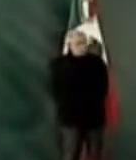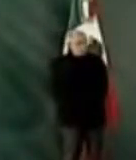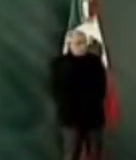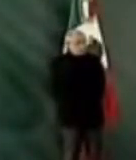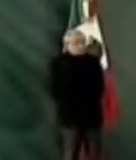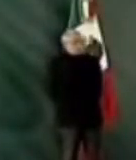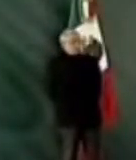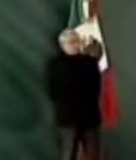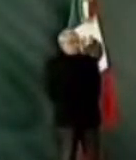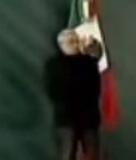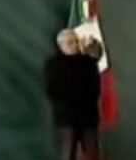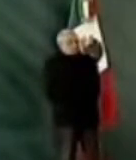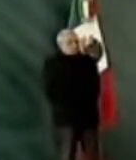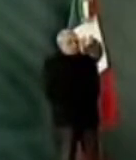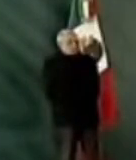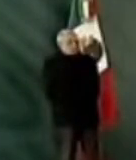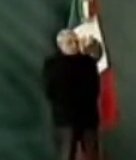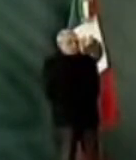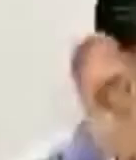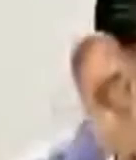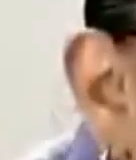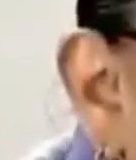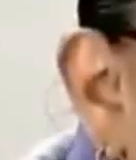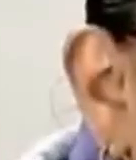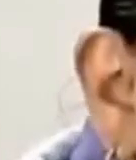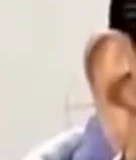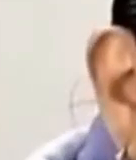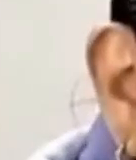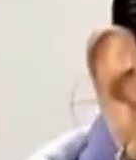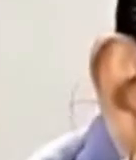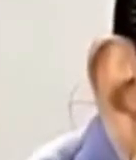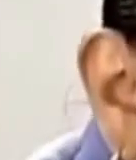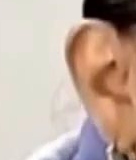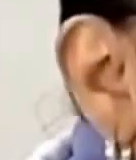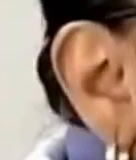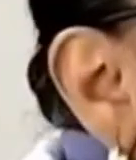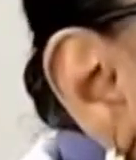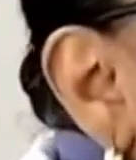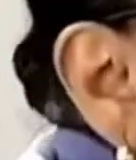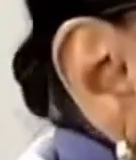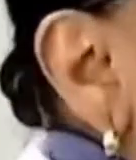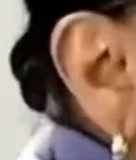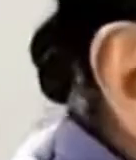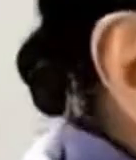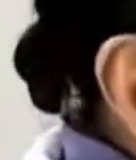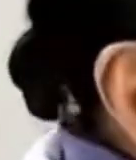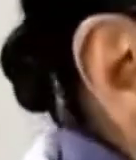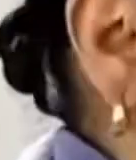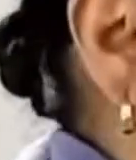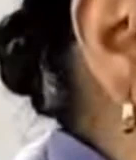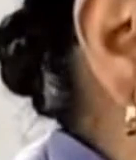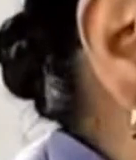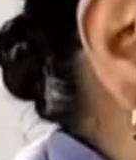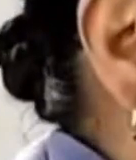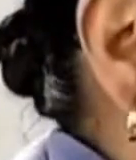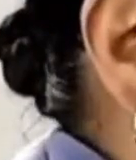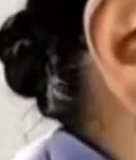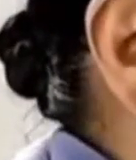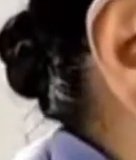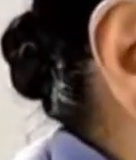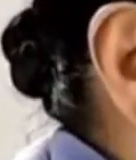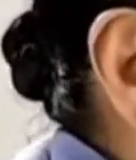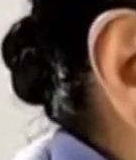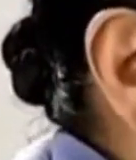4,685,000,000 de pesos que se ha obtenido estos recursos por la regularización